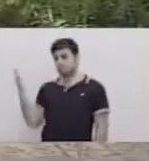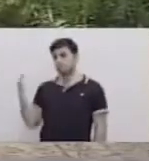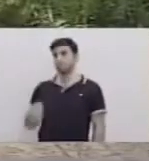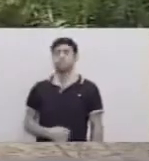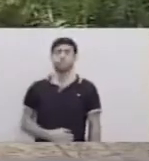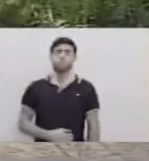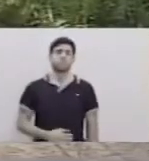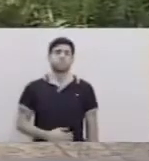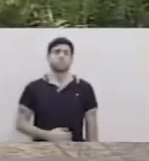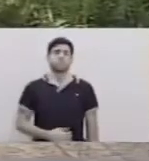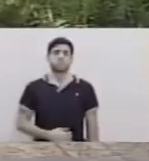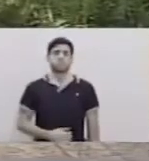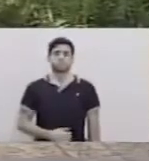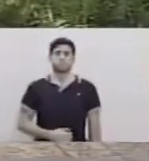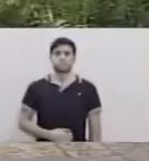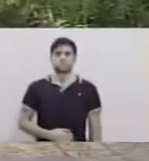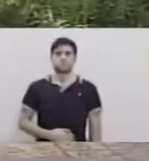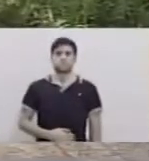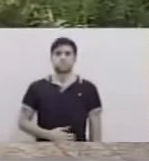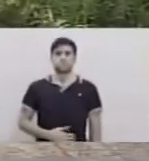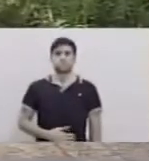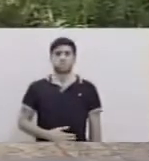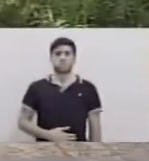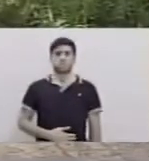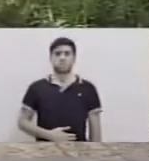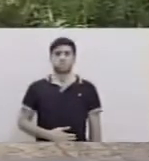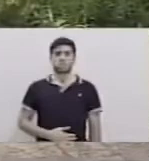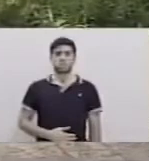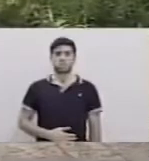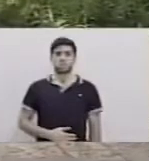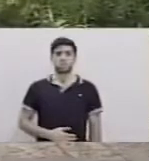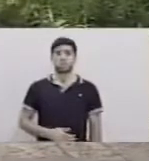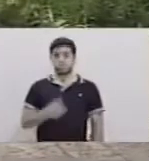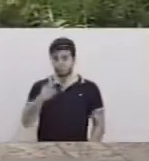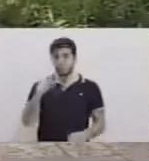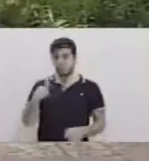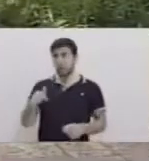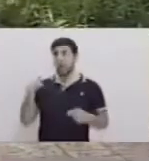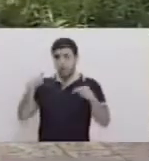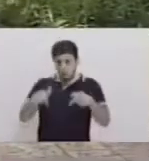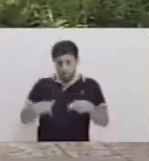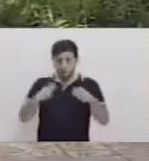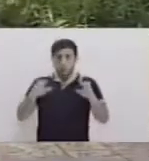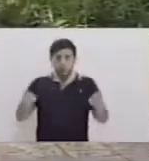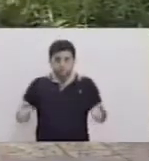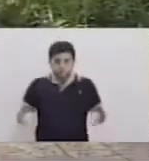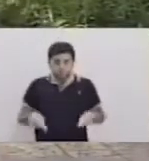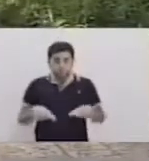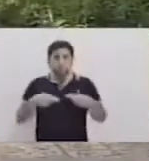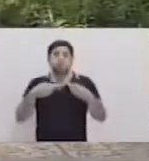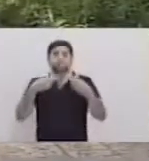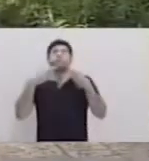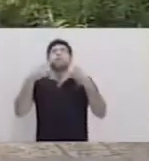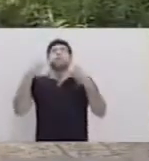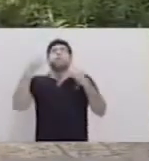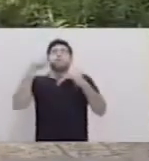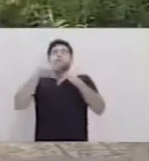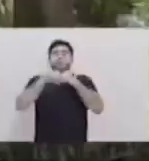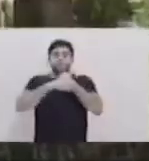tic, tic, tic. Me fui al doctor, me dijo que respire profundo así.